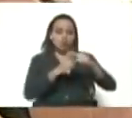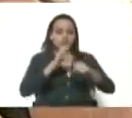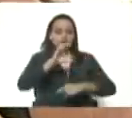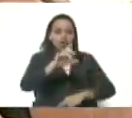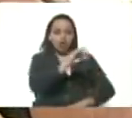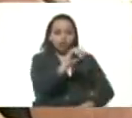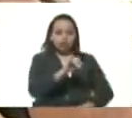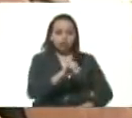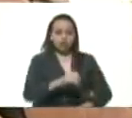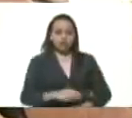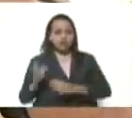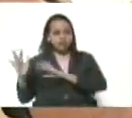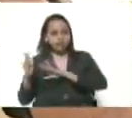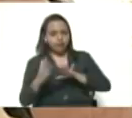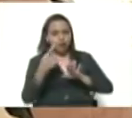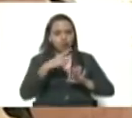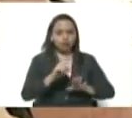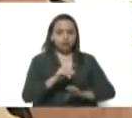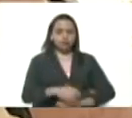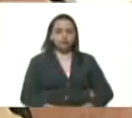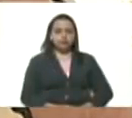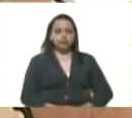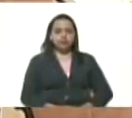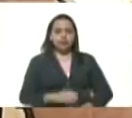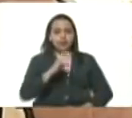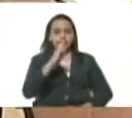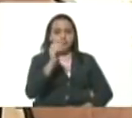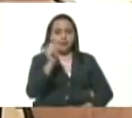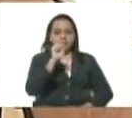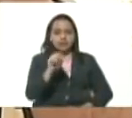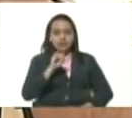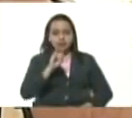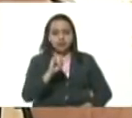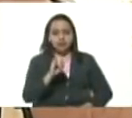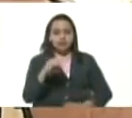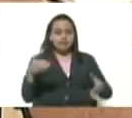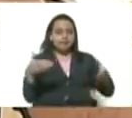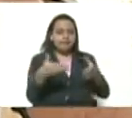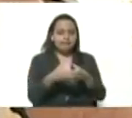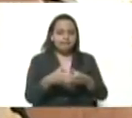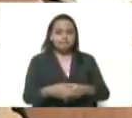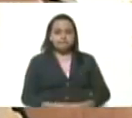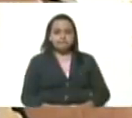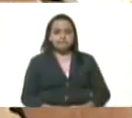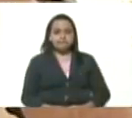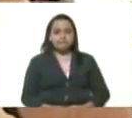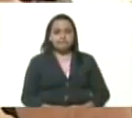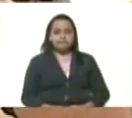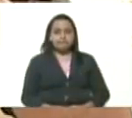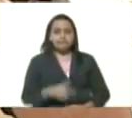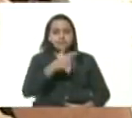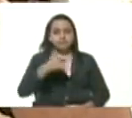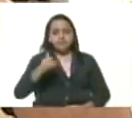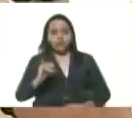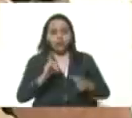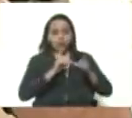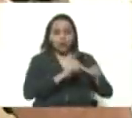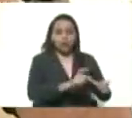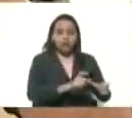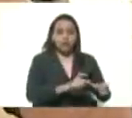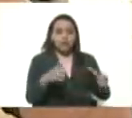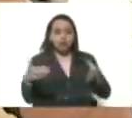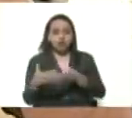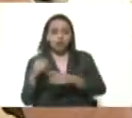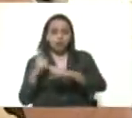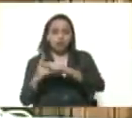Zulia importados, presidente. Eso es el PASI. Ahí está el grupo grande de pacientes que están haciendo cuarentena, y el grupo de positivos, que es